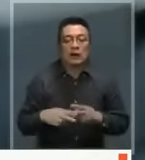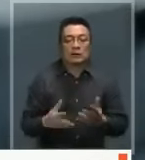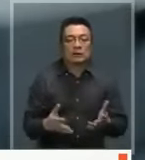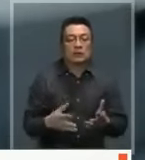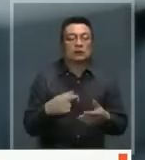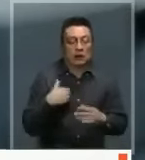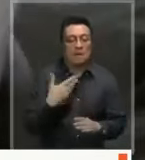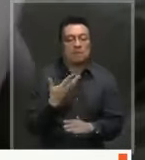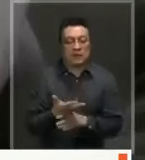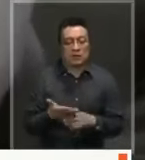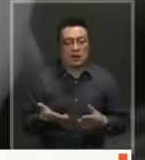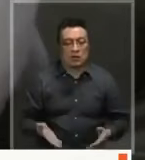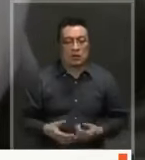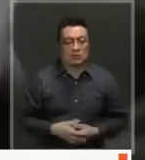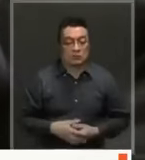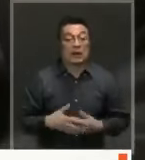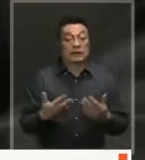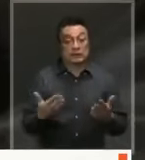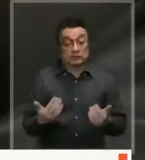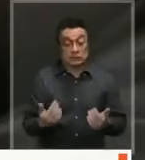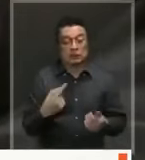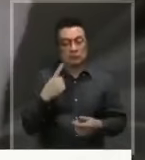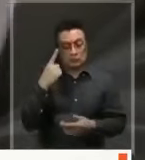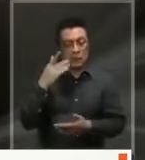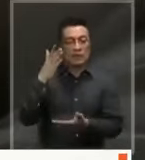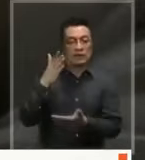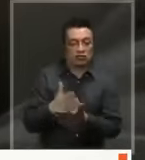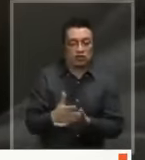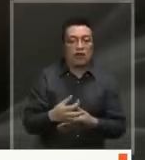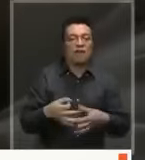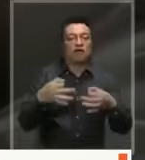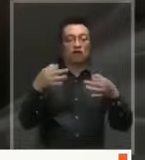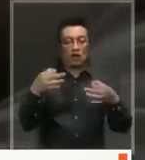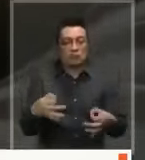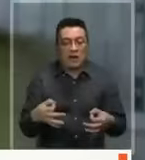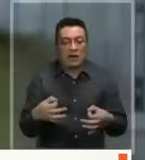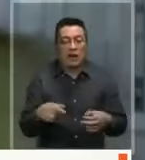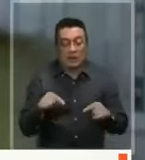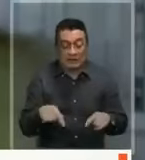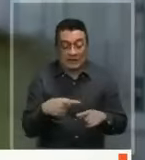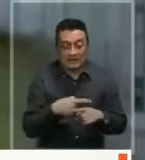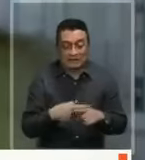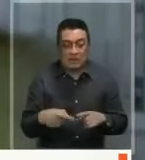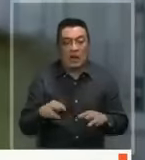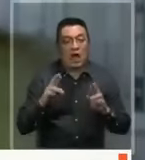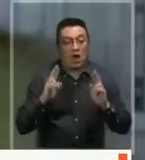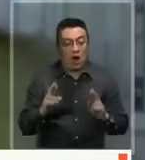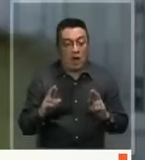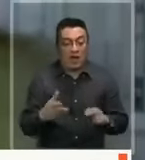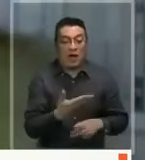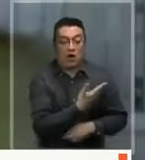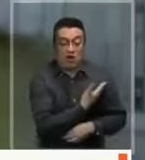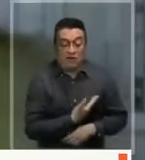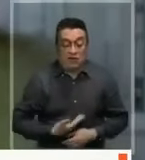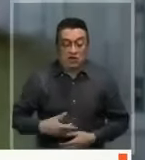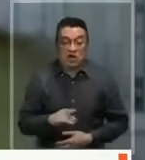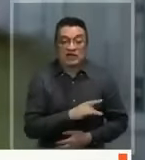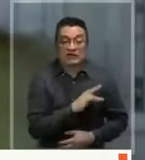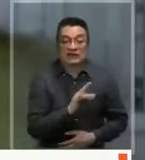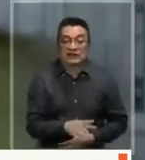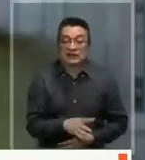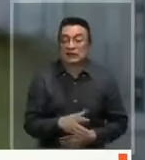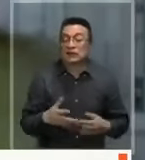estamos pidiendo en estos momentos. Es necesario tener una decisión formal, que esperamos que ocurra esta semana, del gobierno de Chile en el